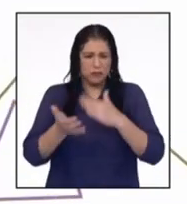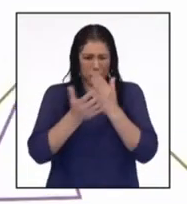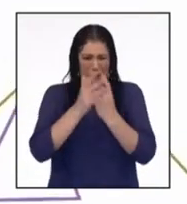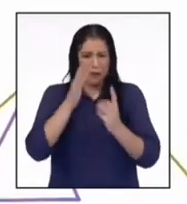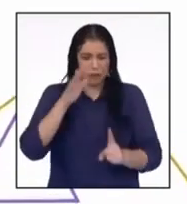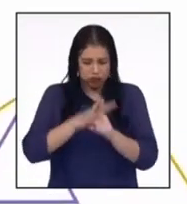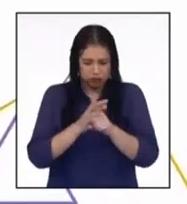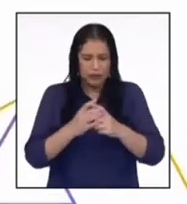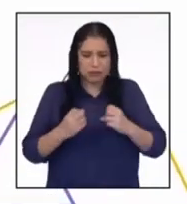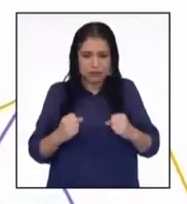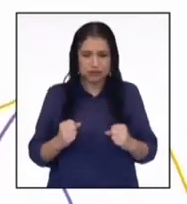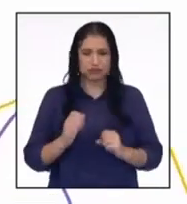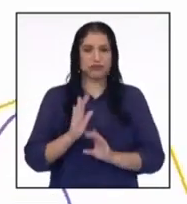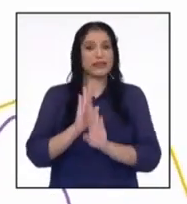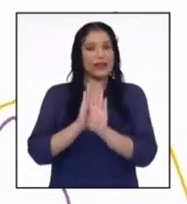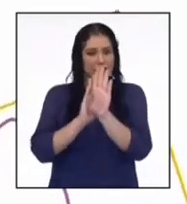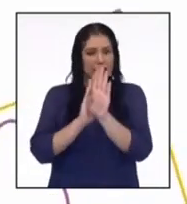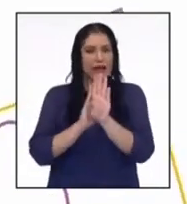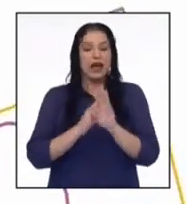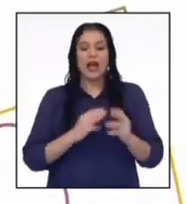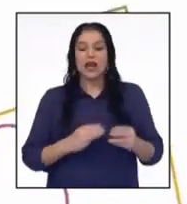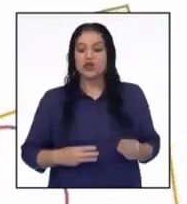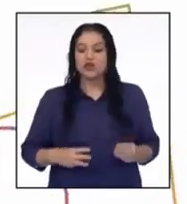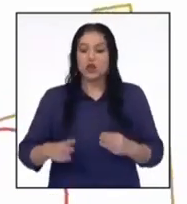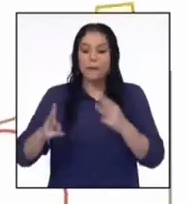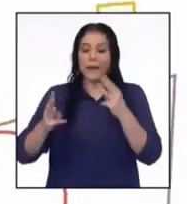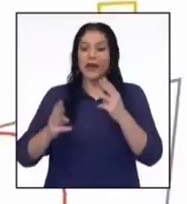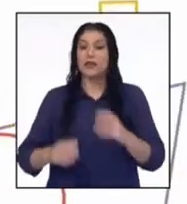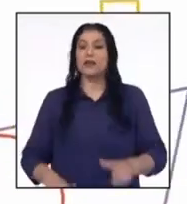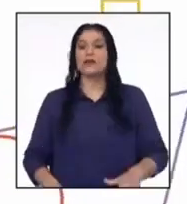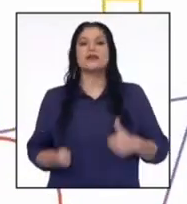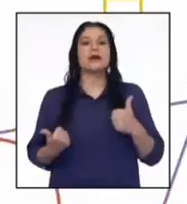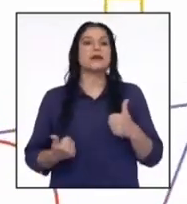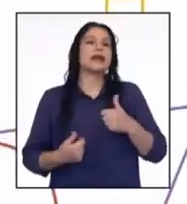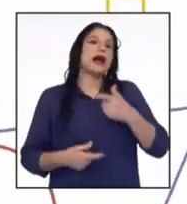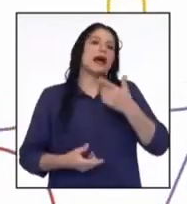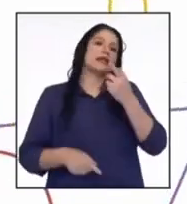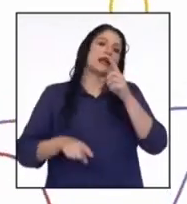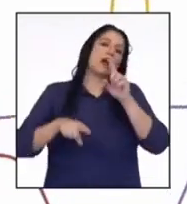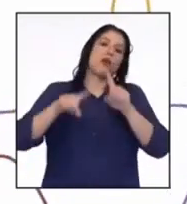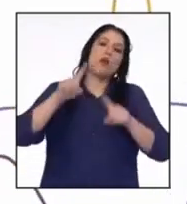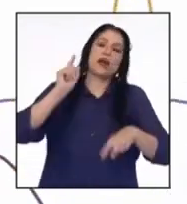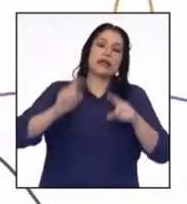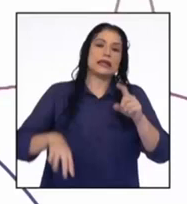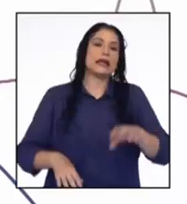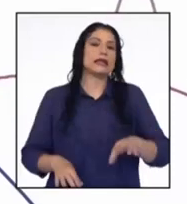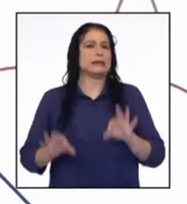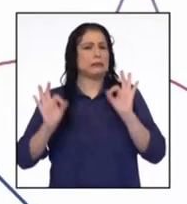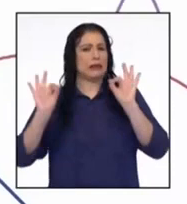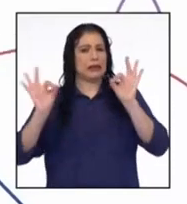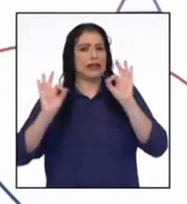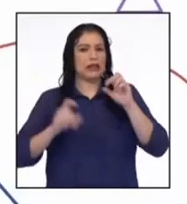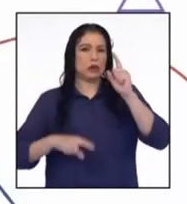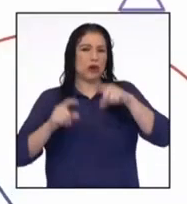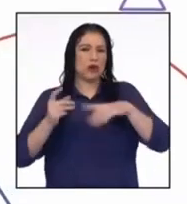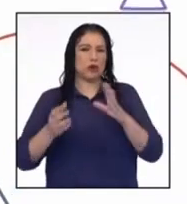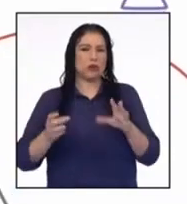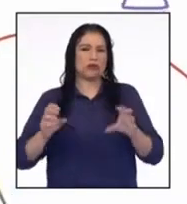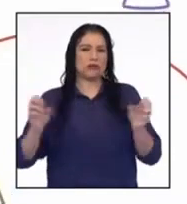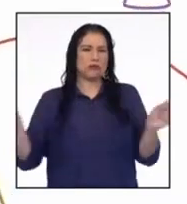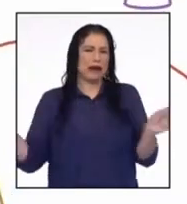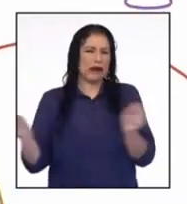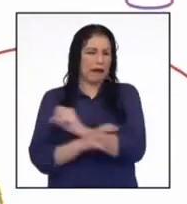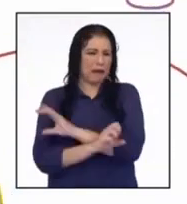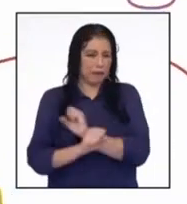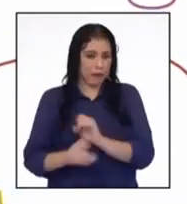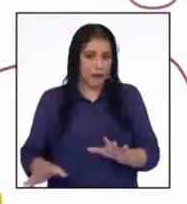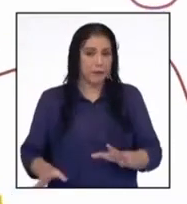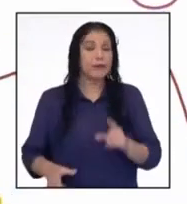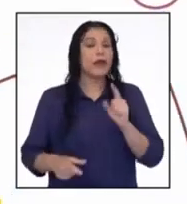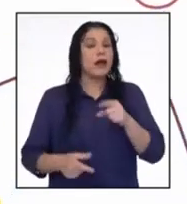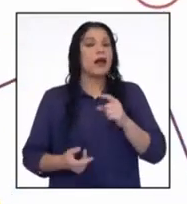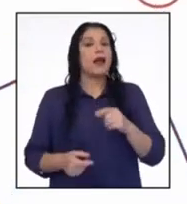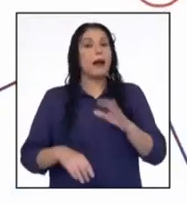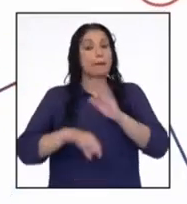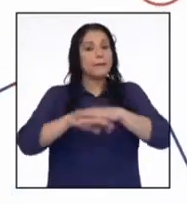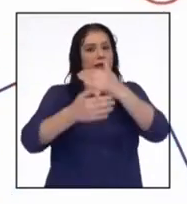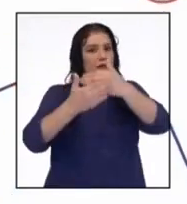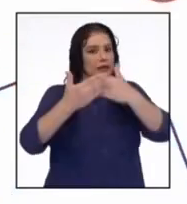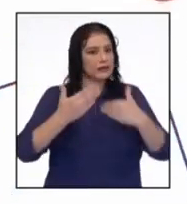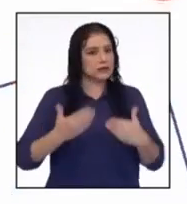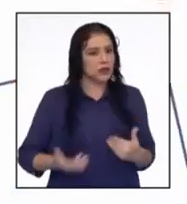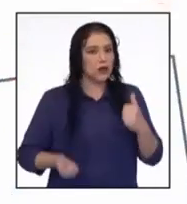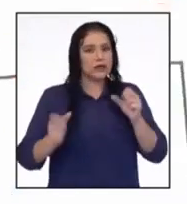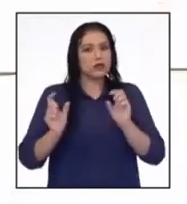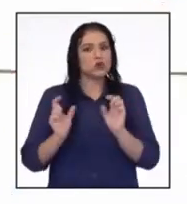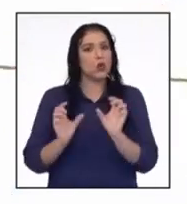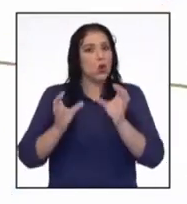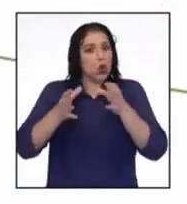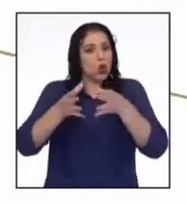ser humano y sus medios de vida frente a un peligro o un desastre. La prevención es